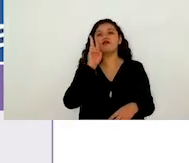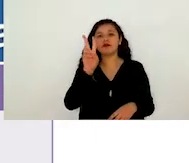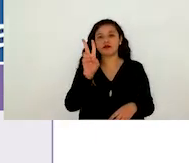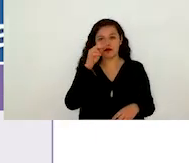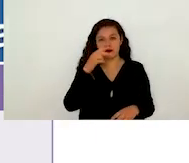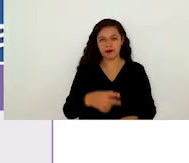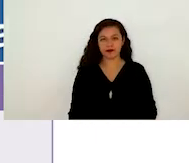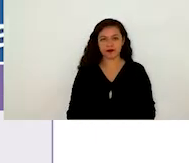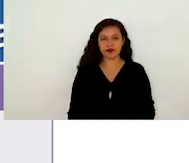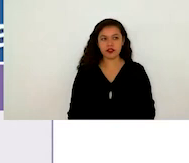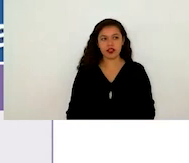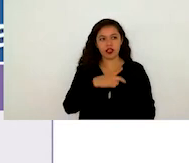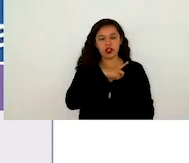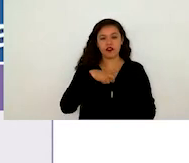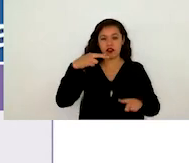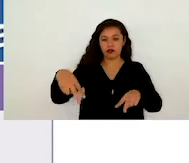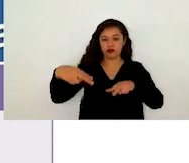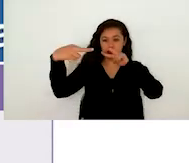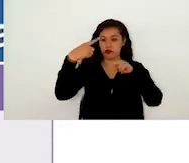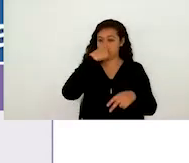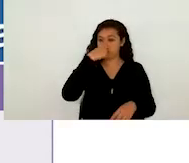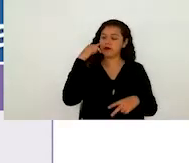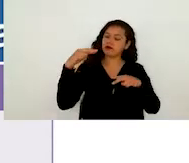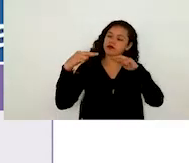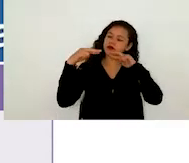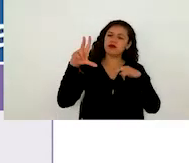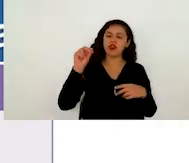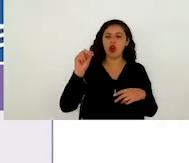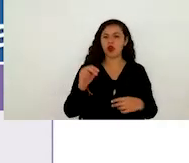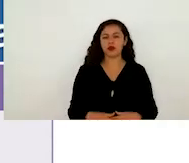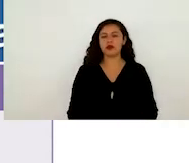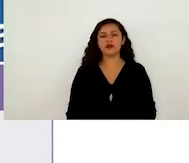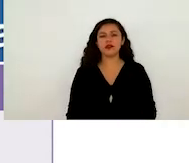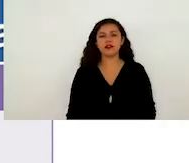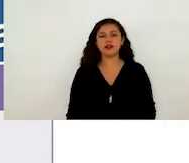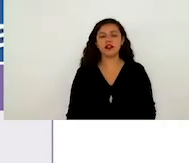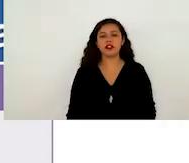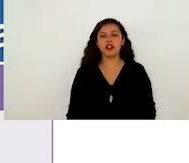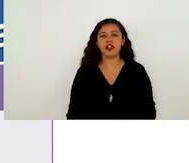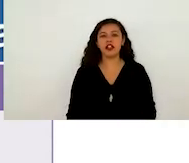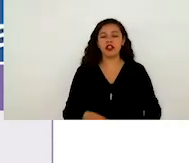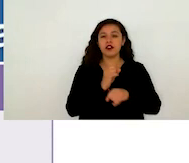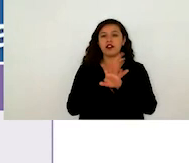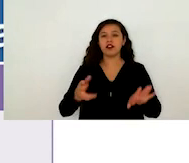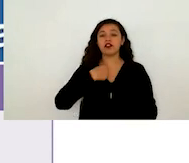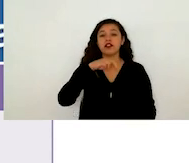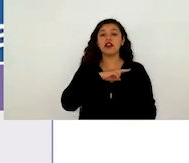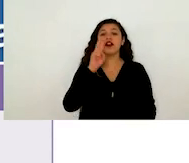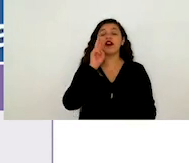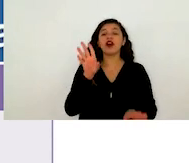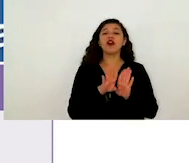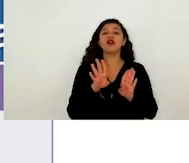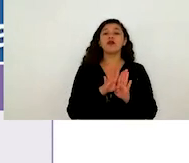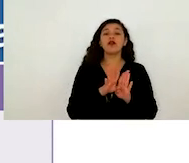no no tienen que ver a los ojos un pequeño dato que nos podríamos verlo al